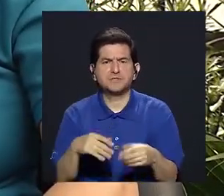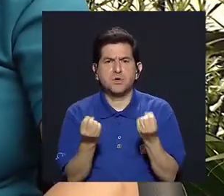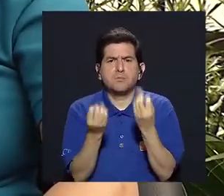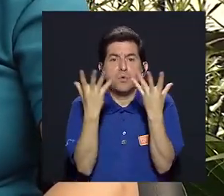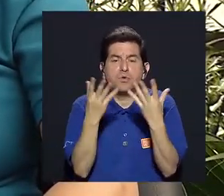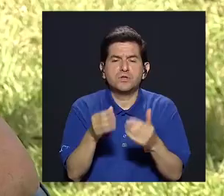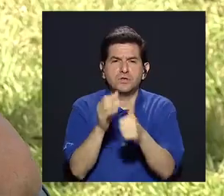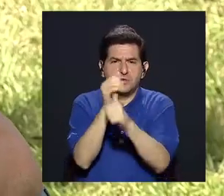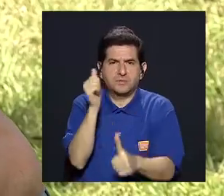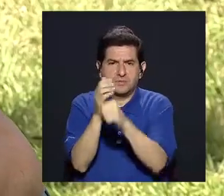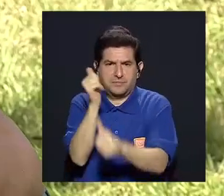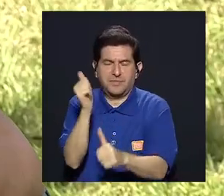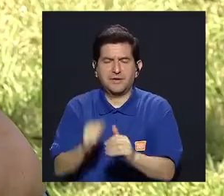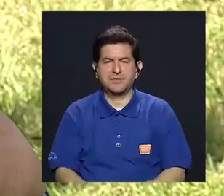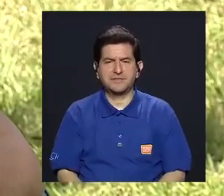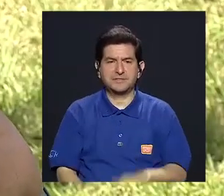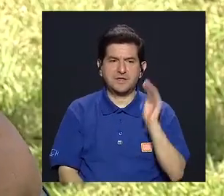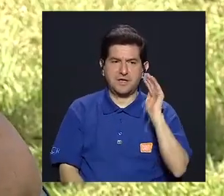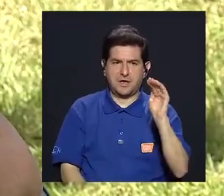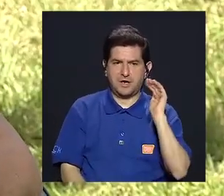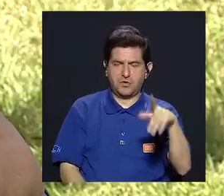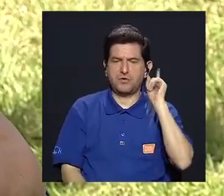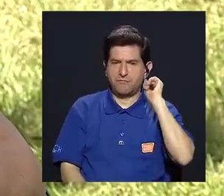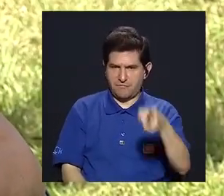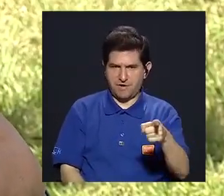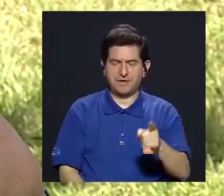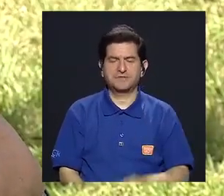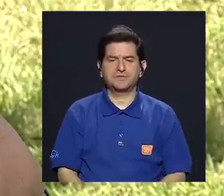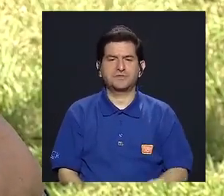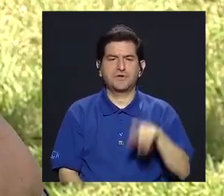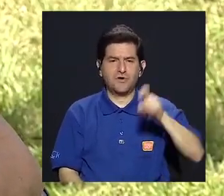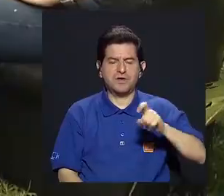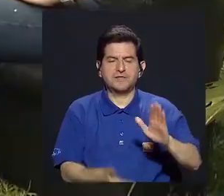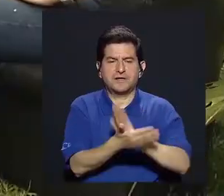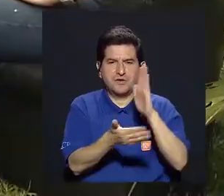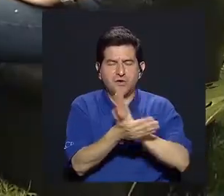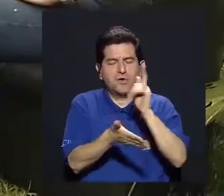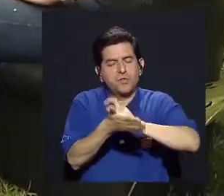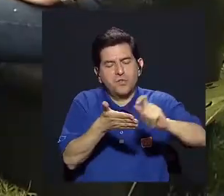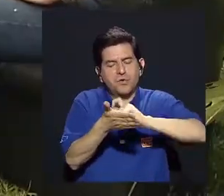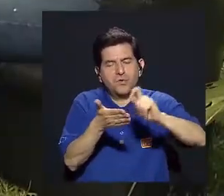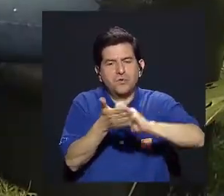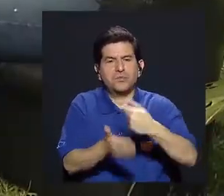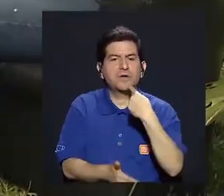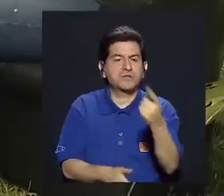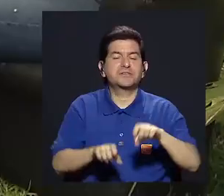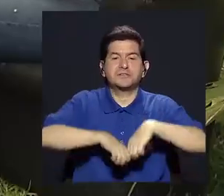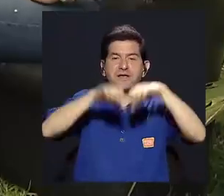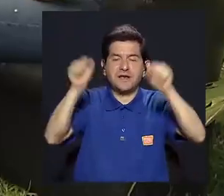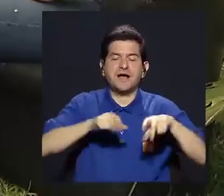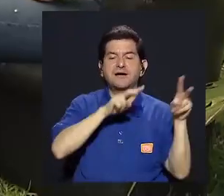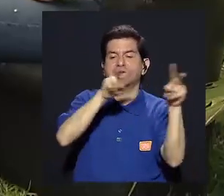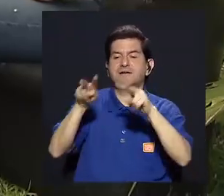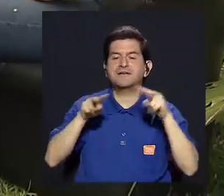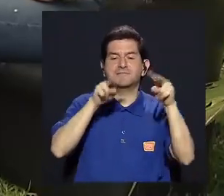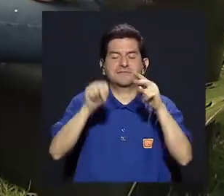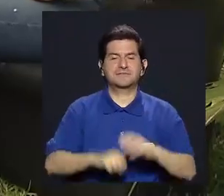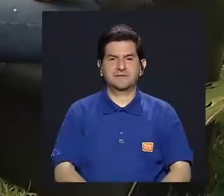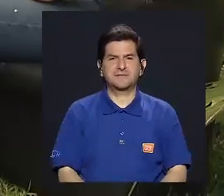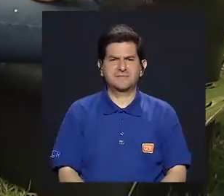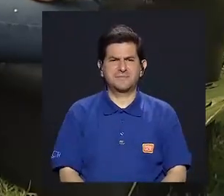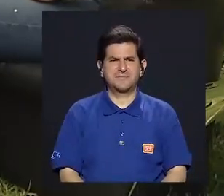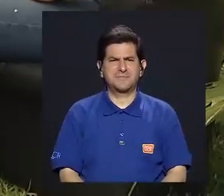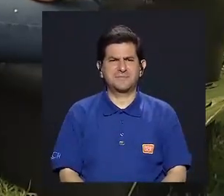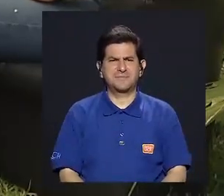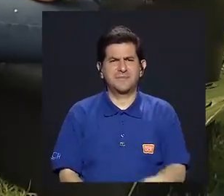diarrea entonces por eso de notificación obligatoria porque se tiene que llenar una boleta para notificarlo al sistema de vigilancia y